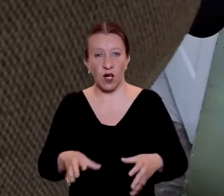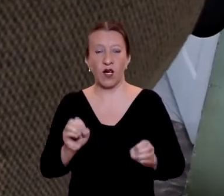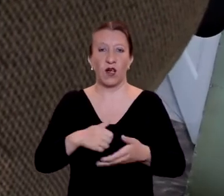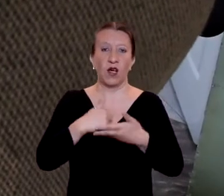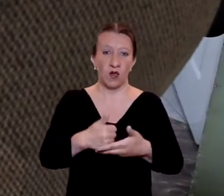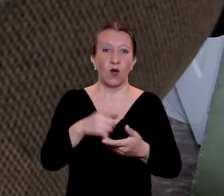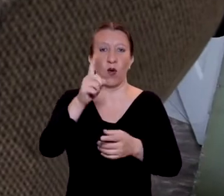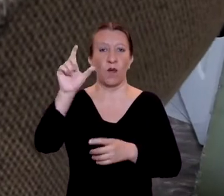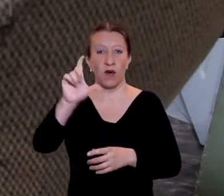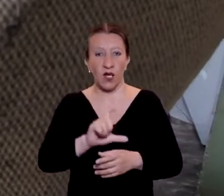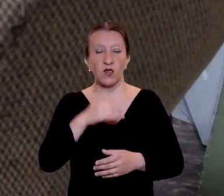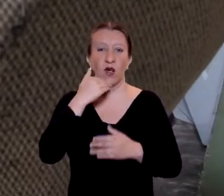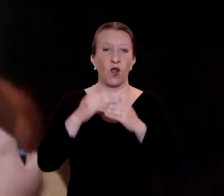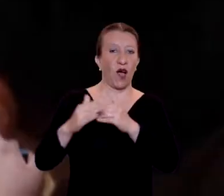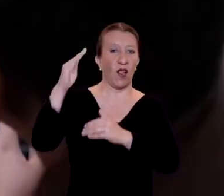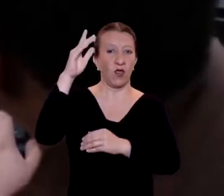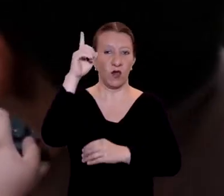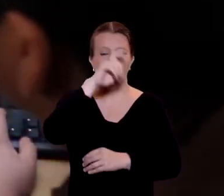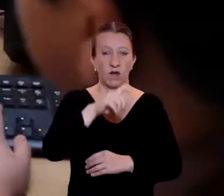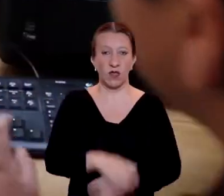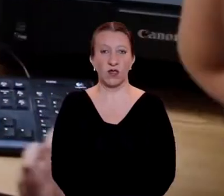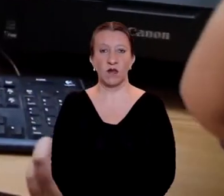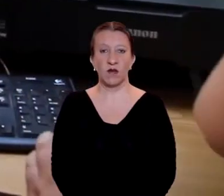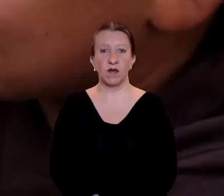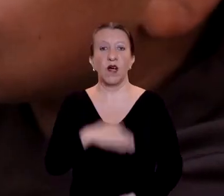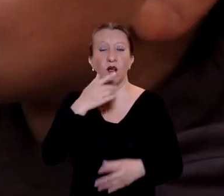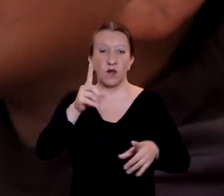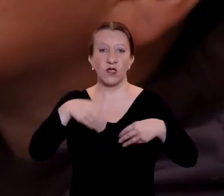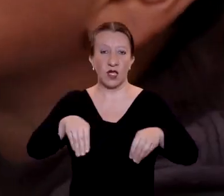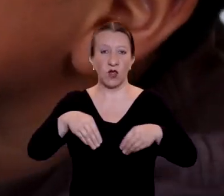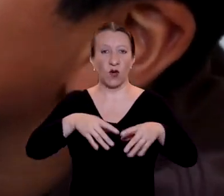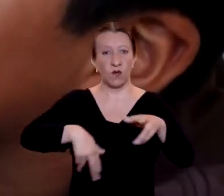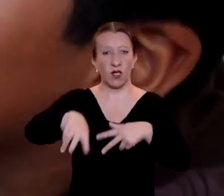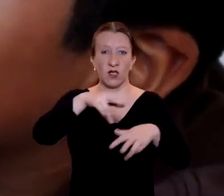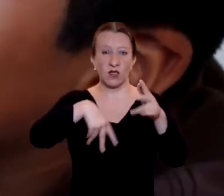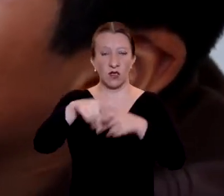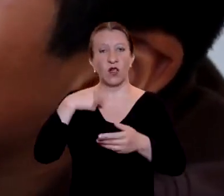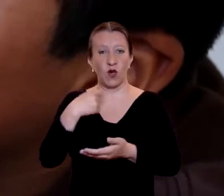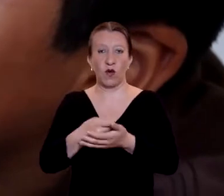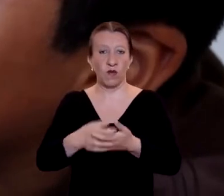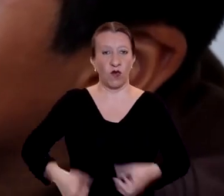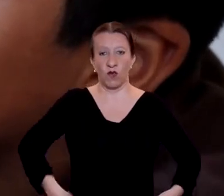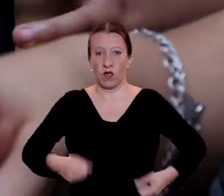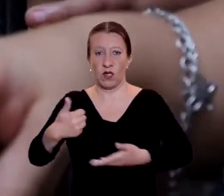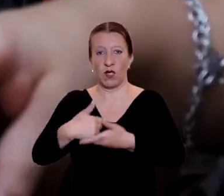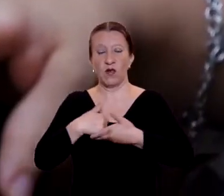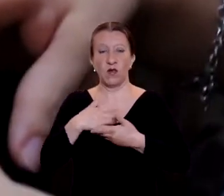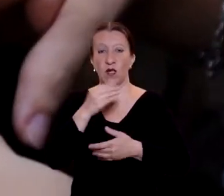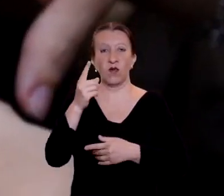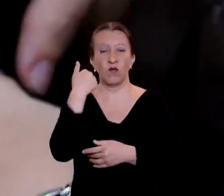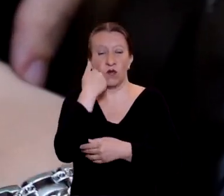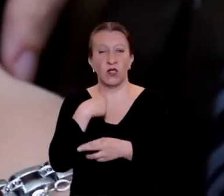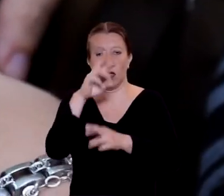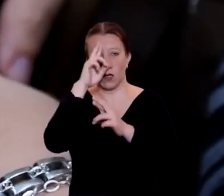a coger un vaso tal vez que esté alto, ayudarme en un centro comercial si es que yo no alcanzo a llevar las fundas. Él es muy cariñoso y